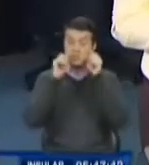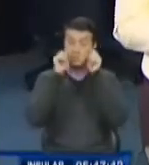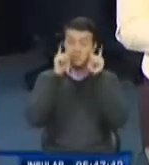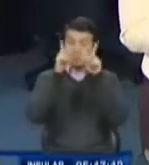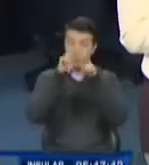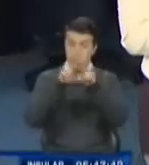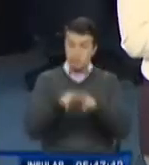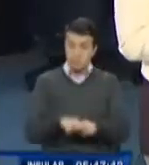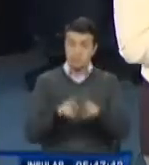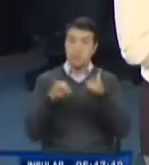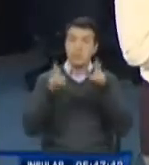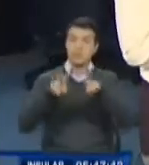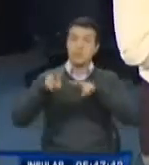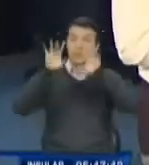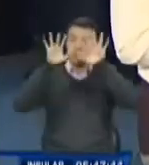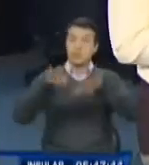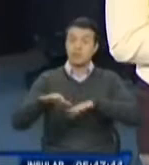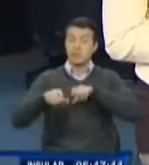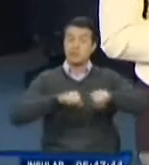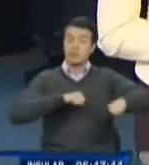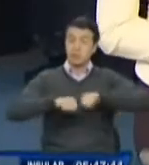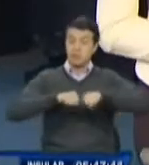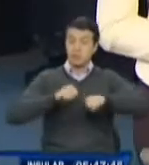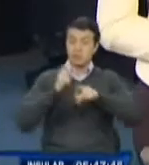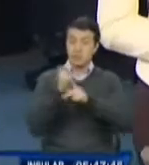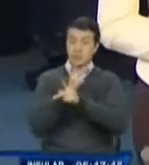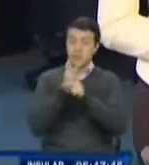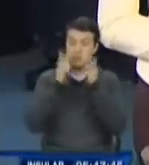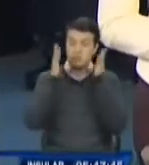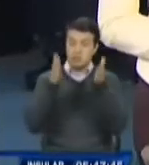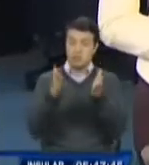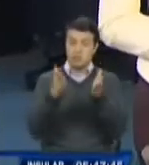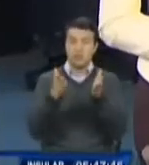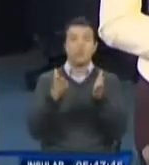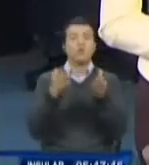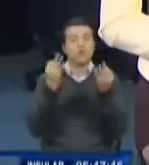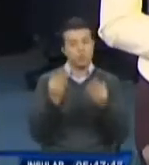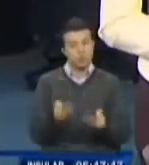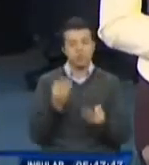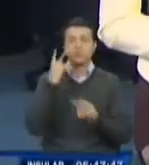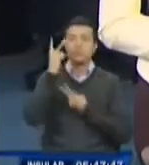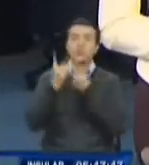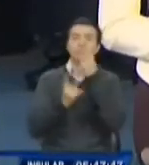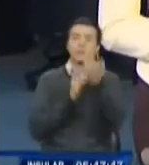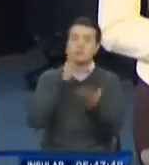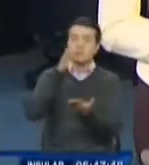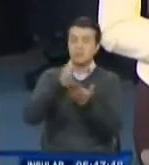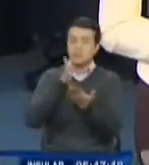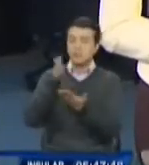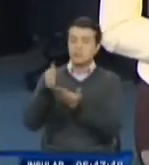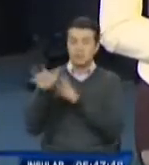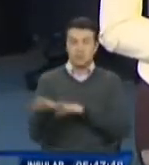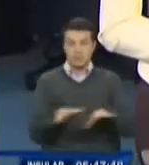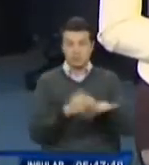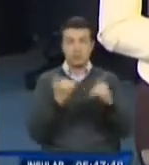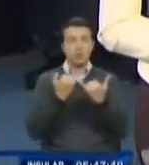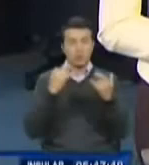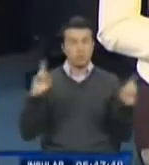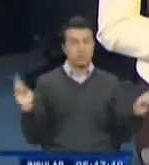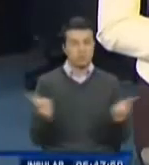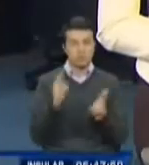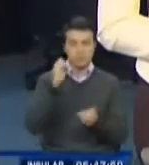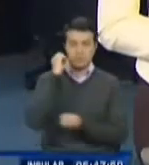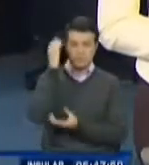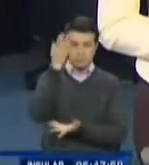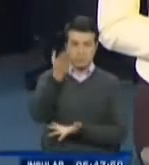y la secretaria de gestión de riesgos un sobrevuelo y la visita a zonas de mayor riesgo también fueron parte de estas actividades tenemos un completo informe